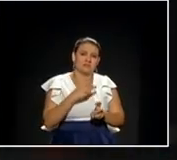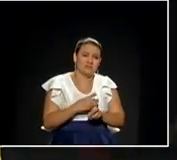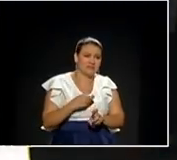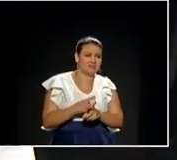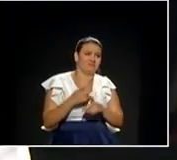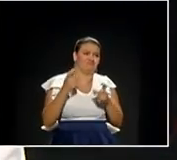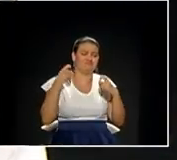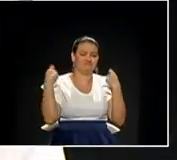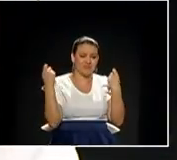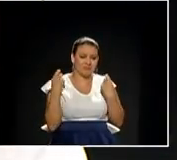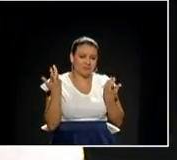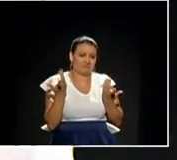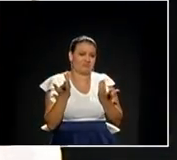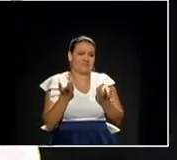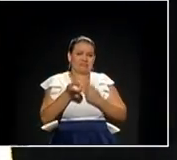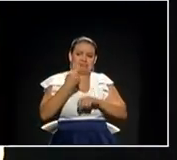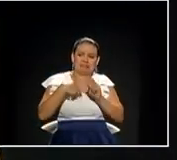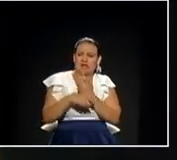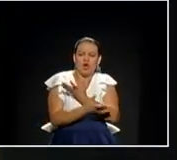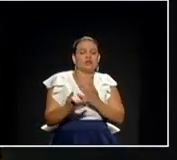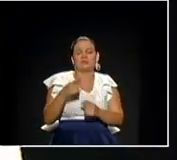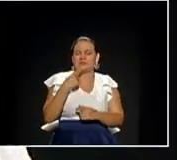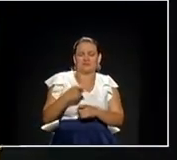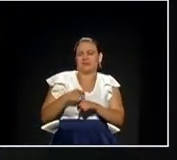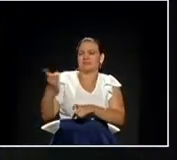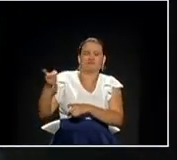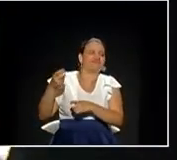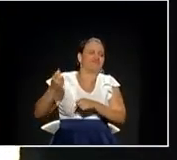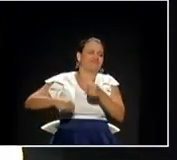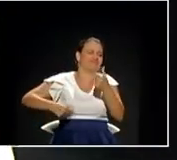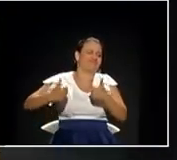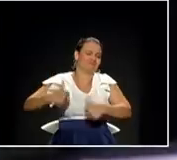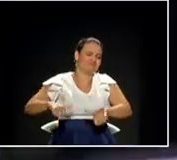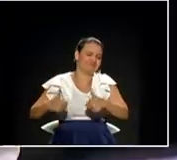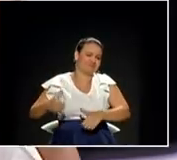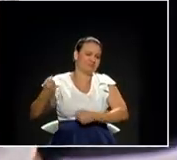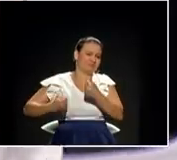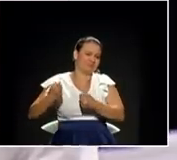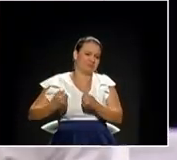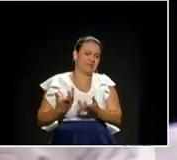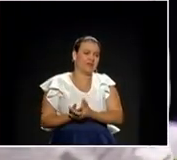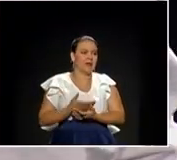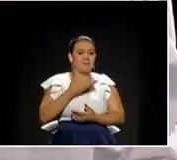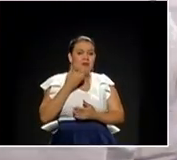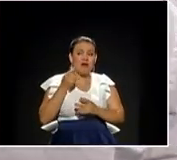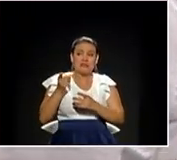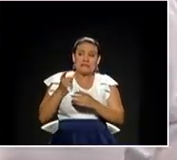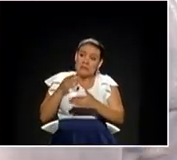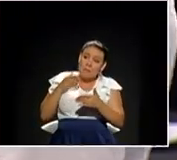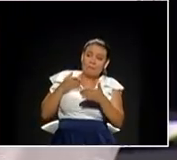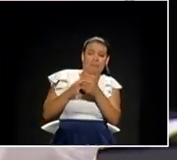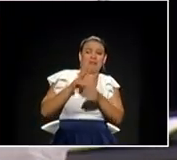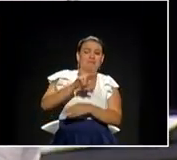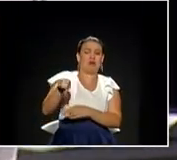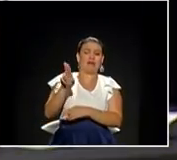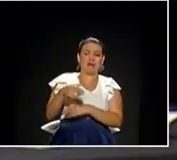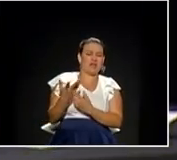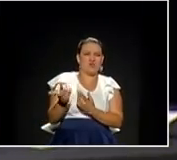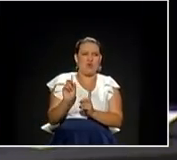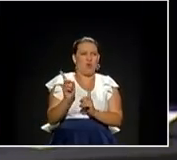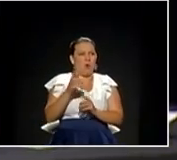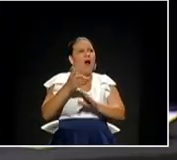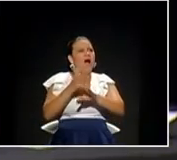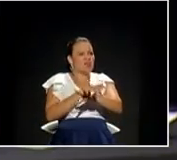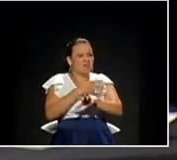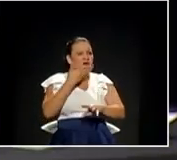sistema de un sistema de transporte tenemos que avanzar en las otras fórmulas más que restricciones yo que yo le apuesto a la pedagogía más que